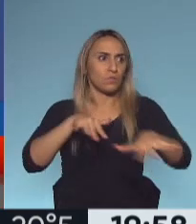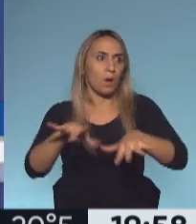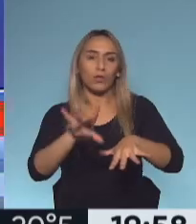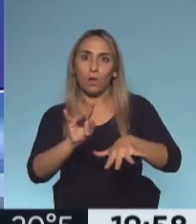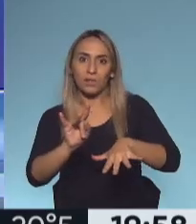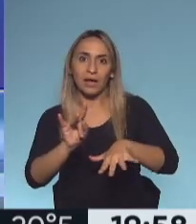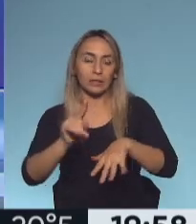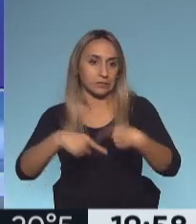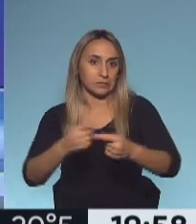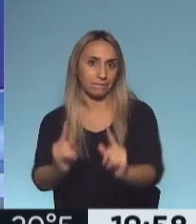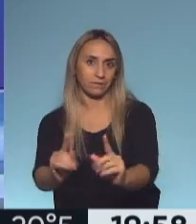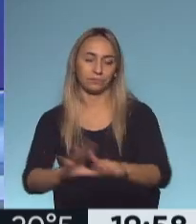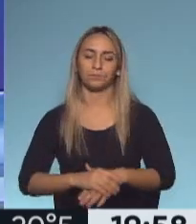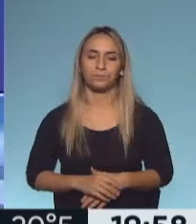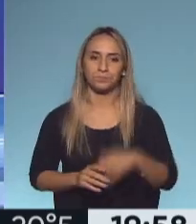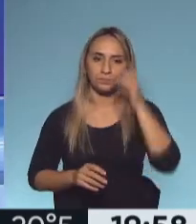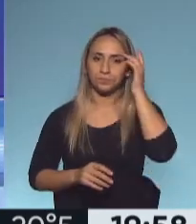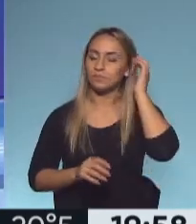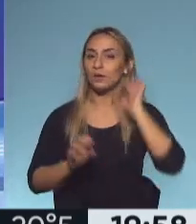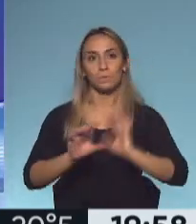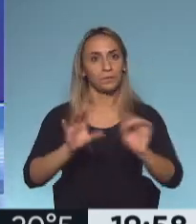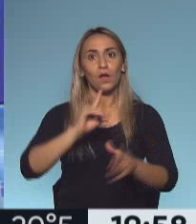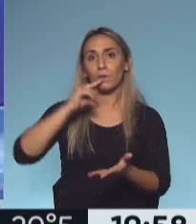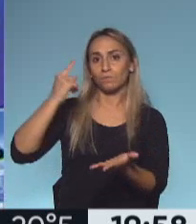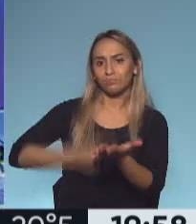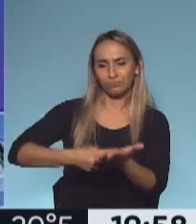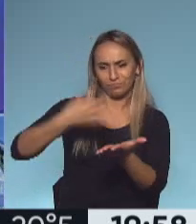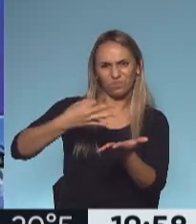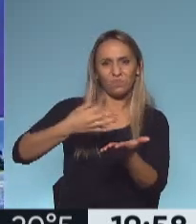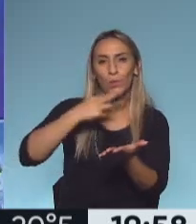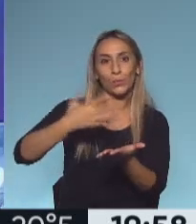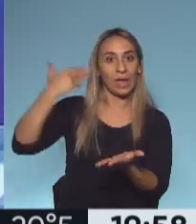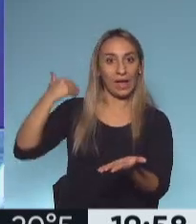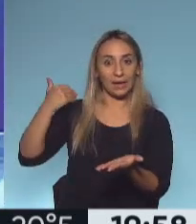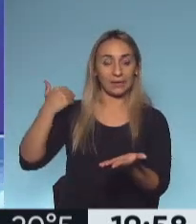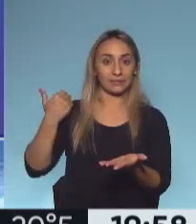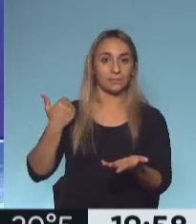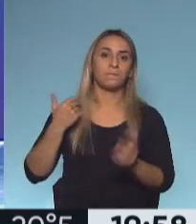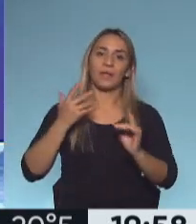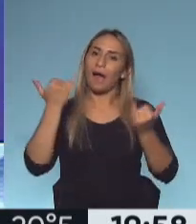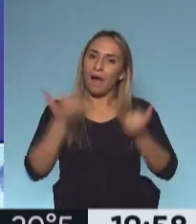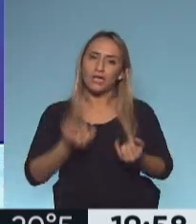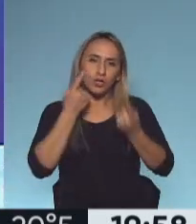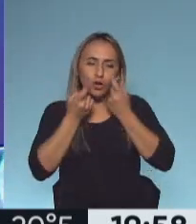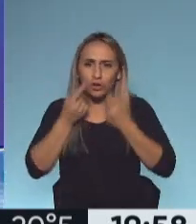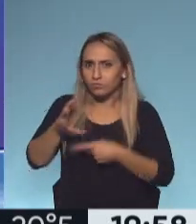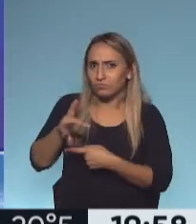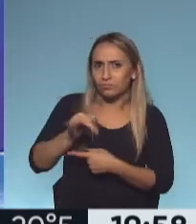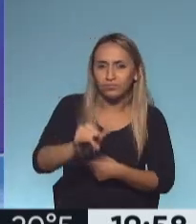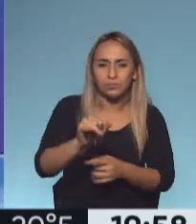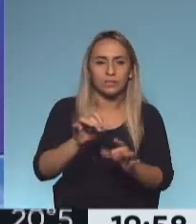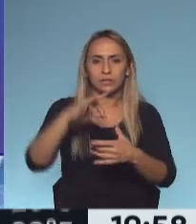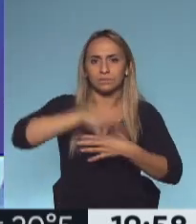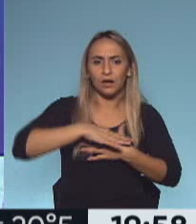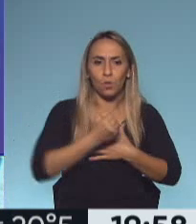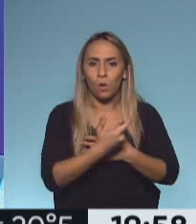difícil. Está claro que el viernes fueron las medidas, está claro que iba a haber y que hay seguimiento de casos, como dice Diego Santilli. Está claro también